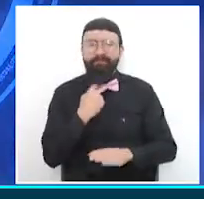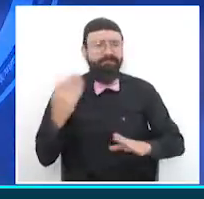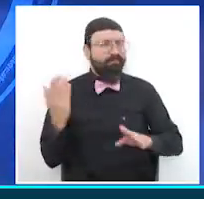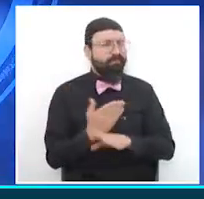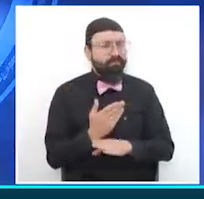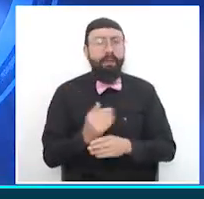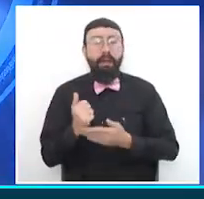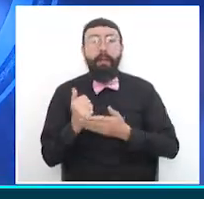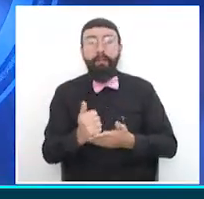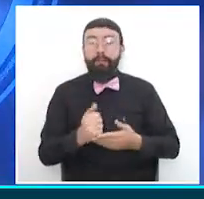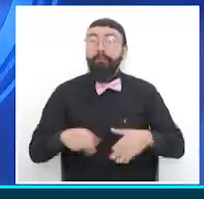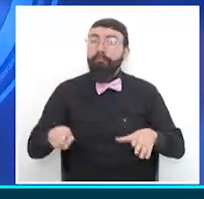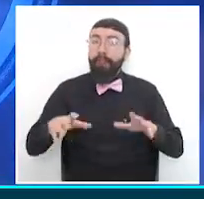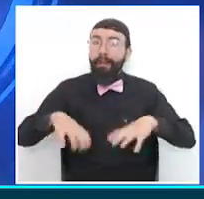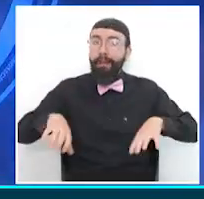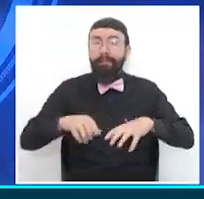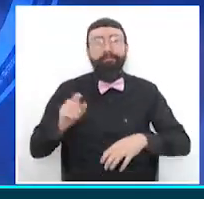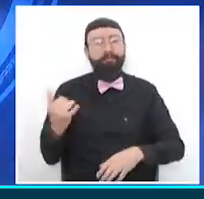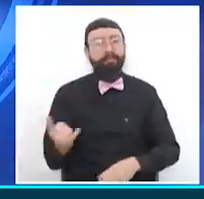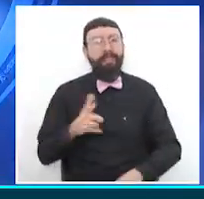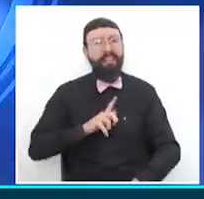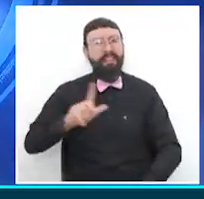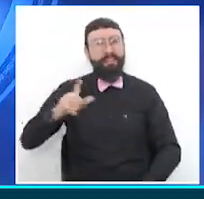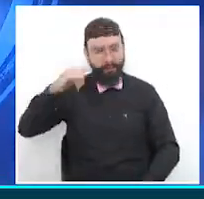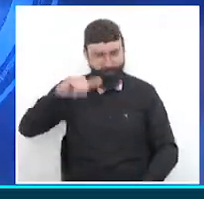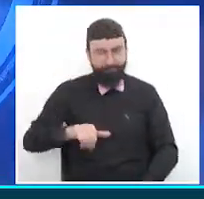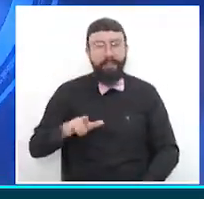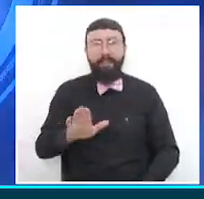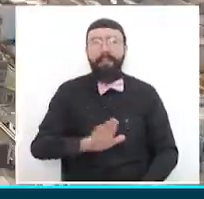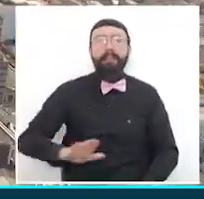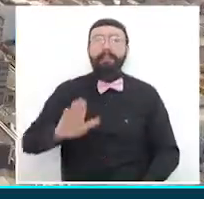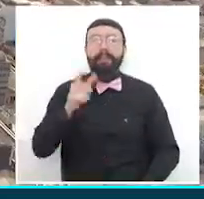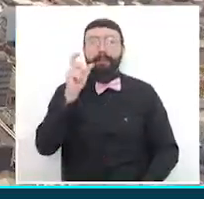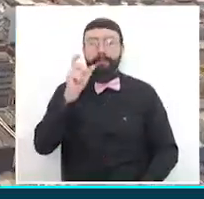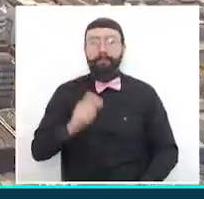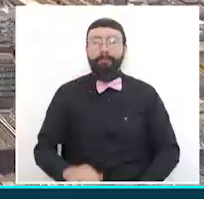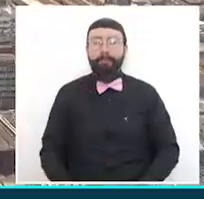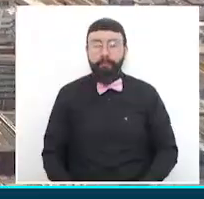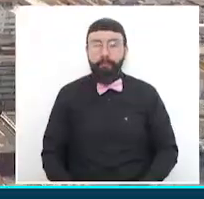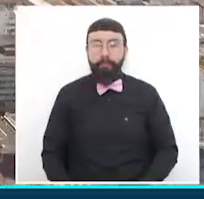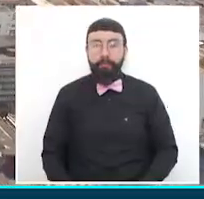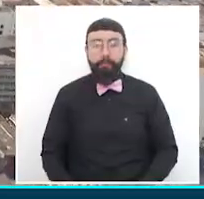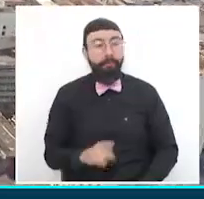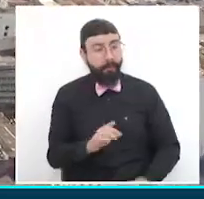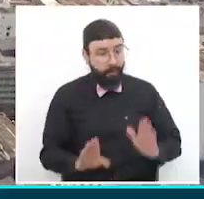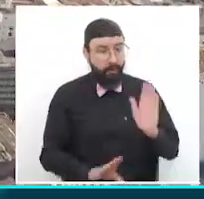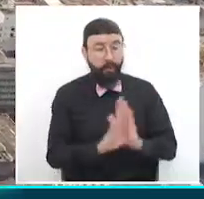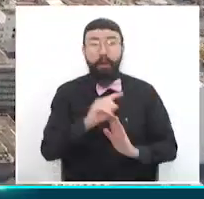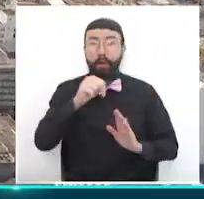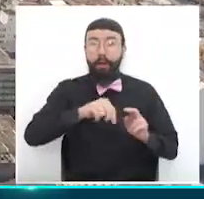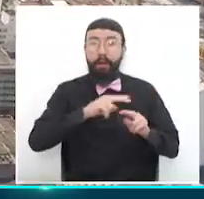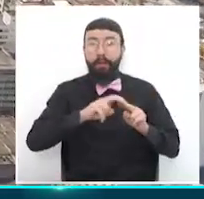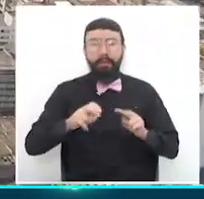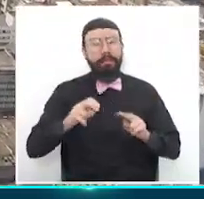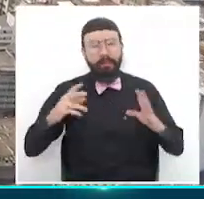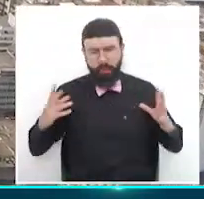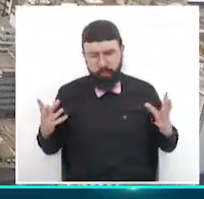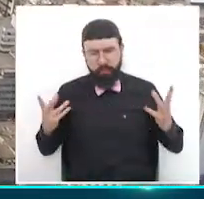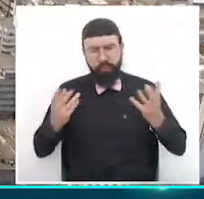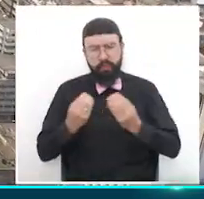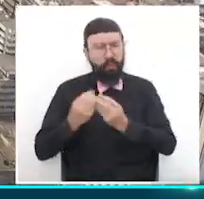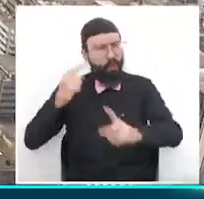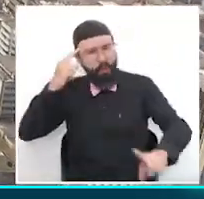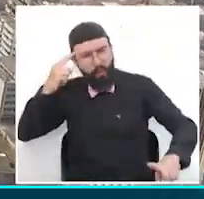El evento contó con la presencia de líderes regionales. Con éxito se lanzó hoy en Manizales la gran cruzada Nuestro